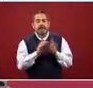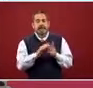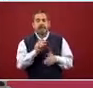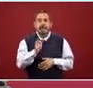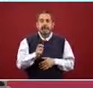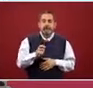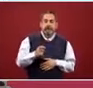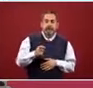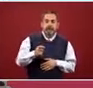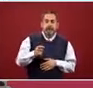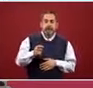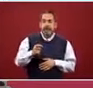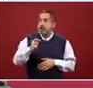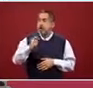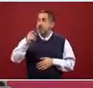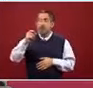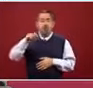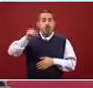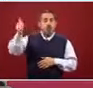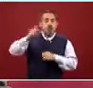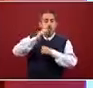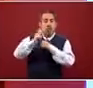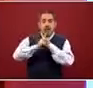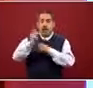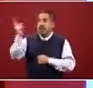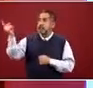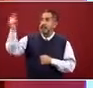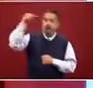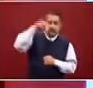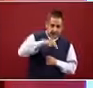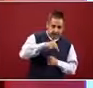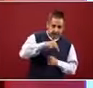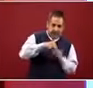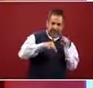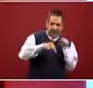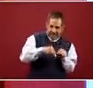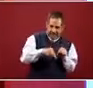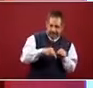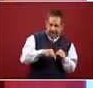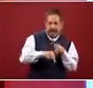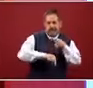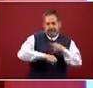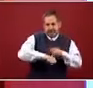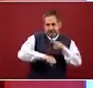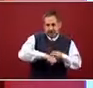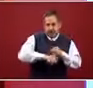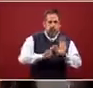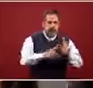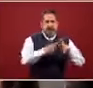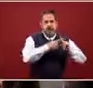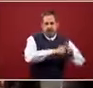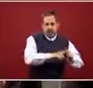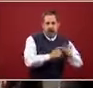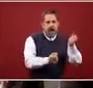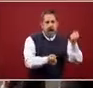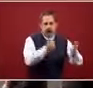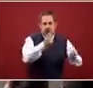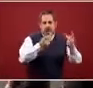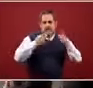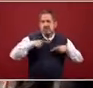donde los casos vienen de fuera. Esto ocurrió al inicio de la epidemia, son aquellos casos